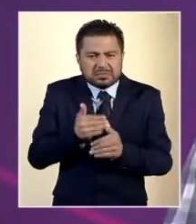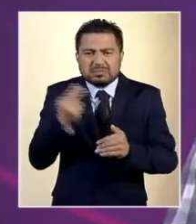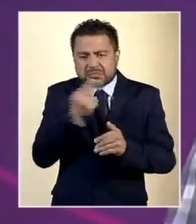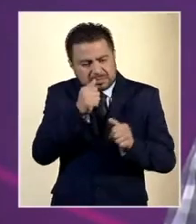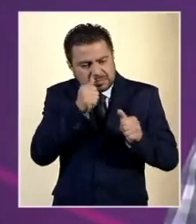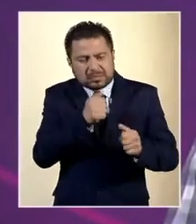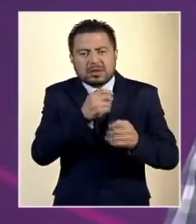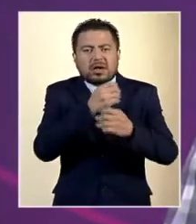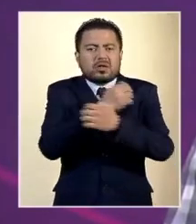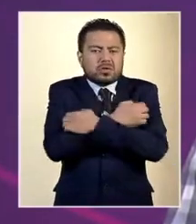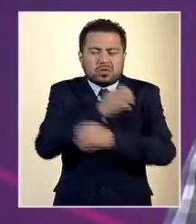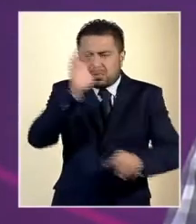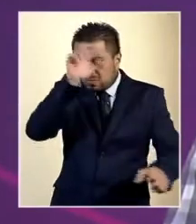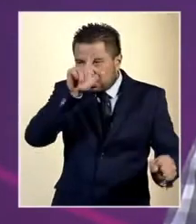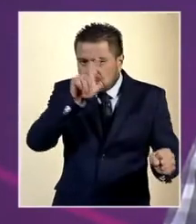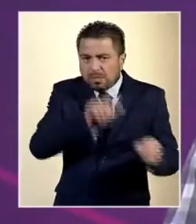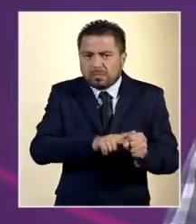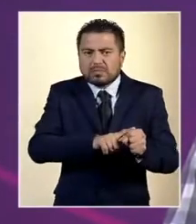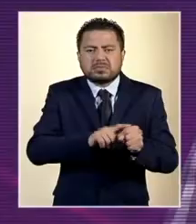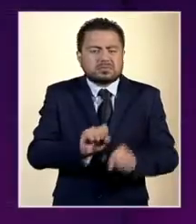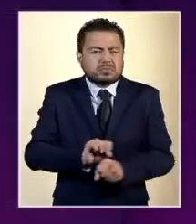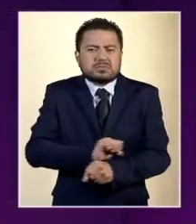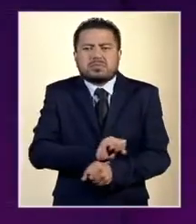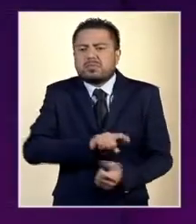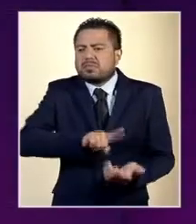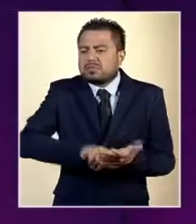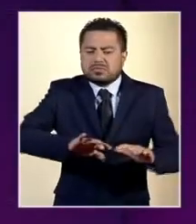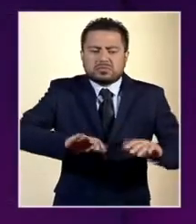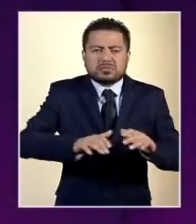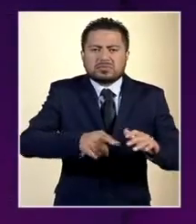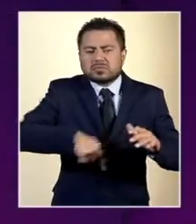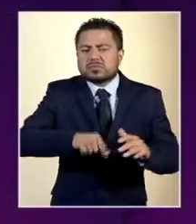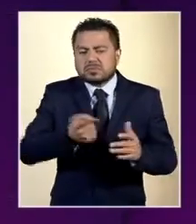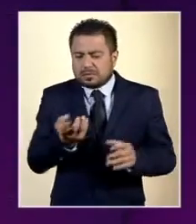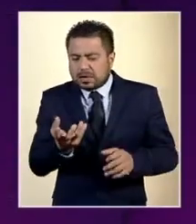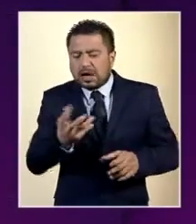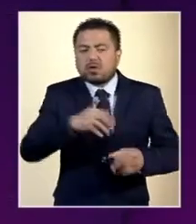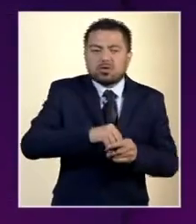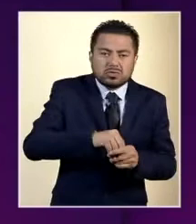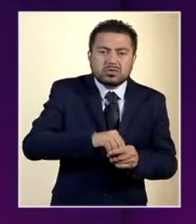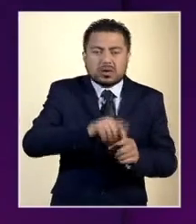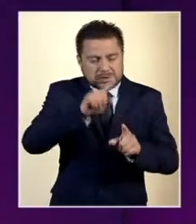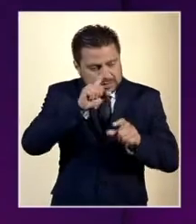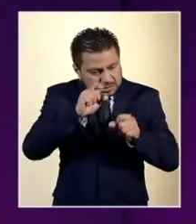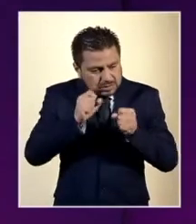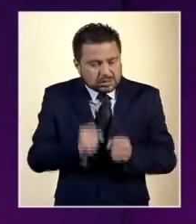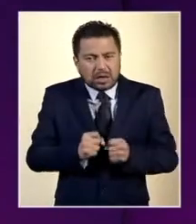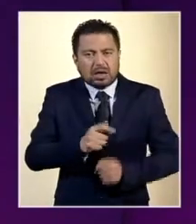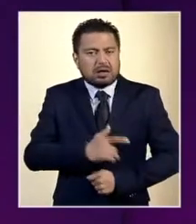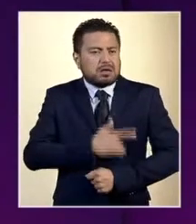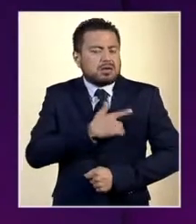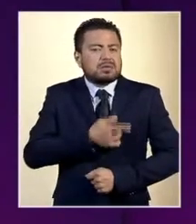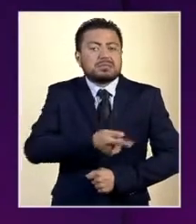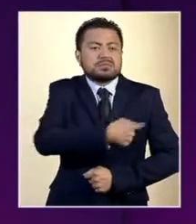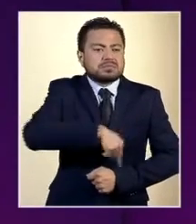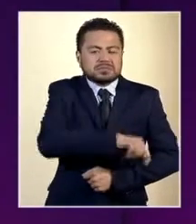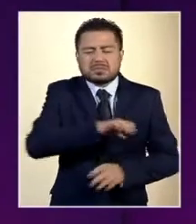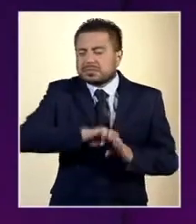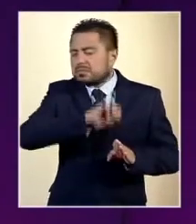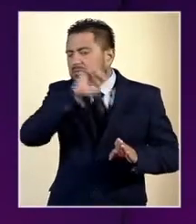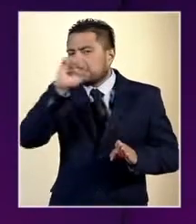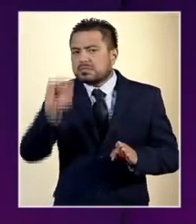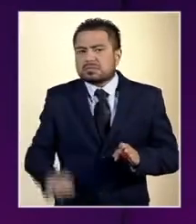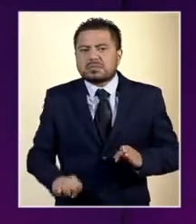cubrir: educación, cultura, sensibilización con la comunidad, la inclusión, la seguridad que ellos sienten. Por